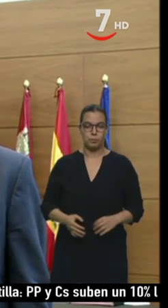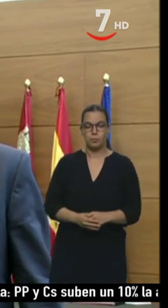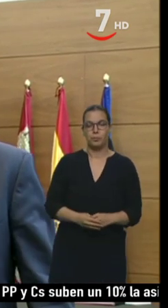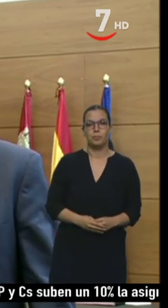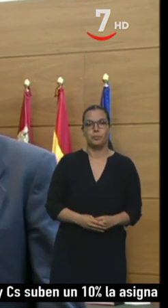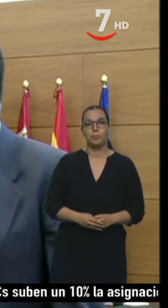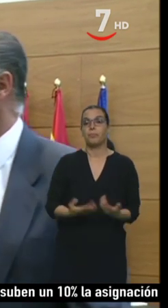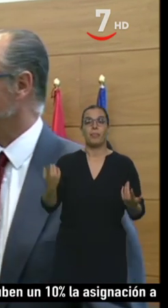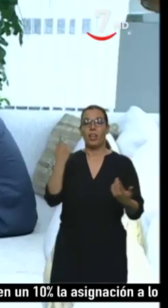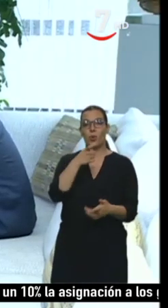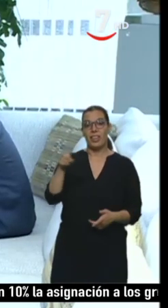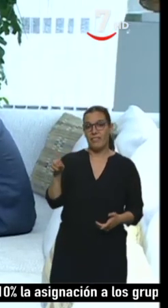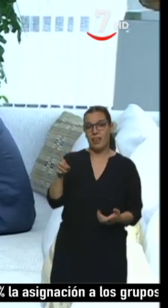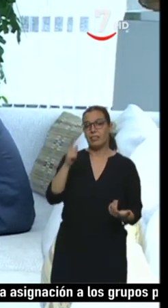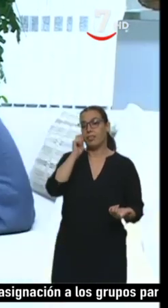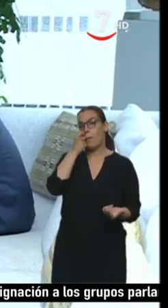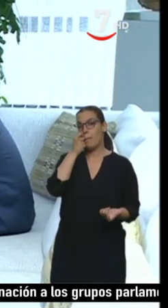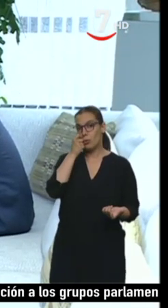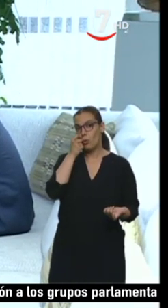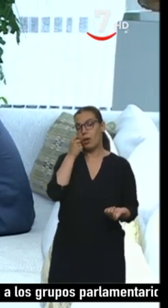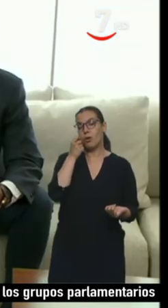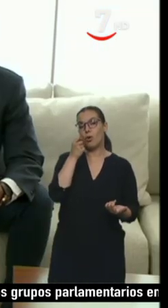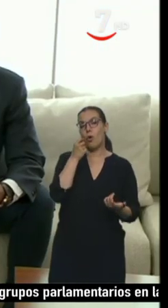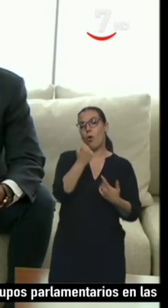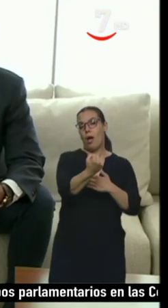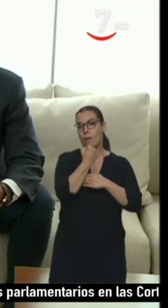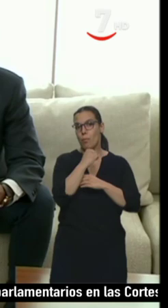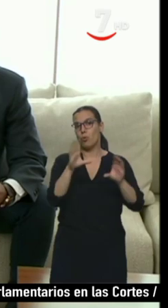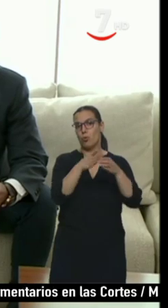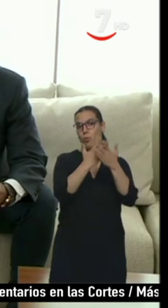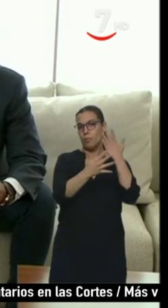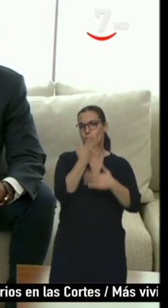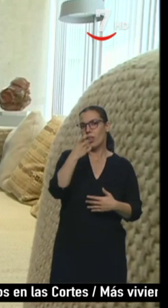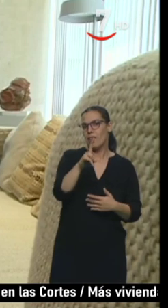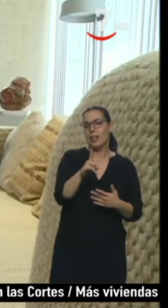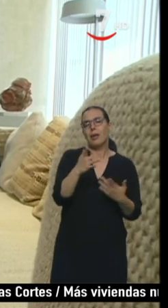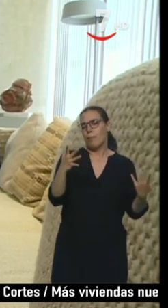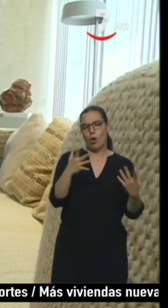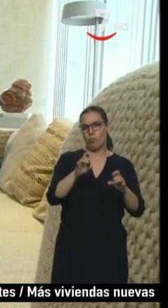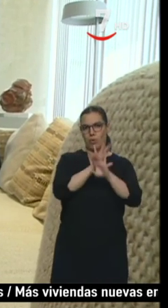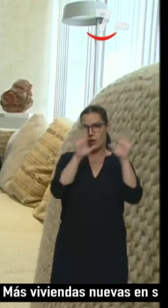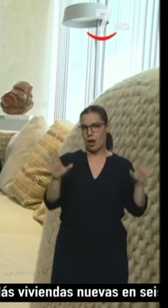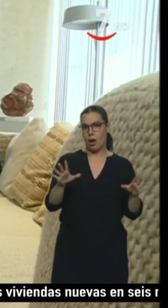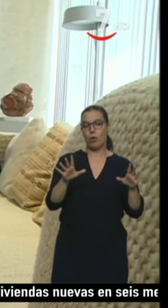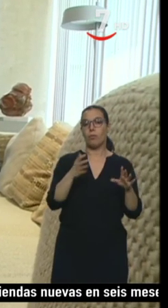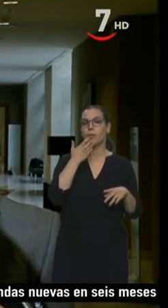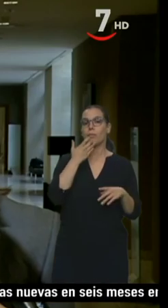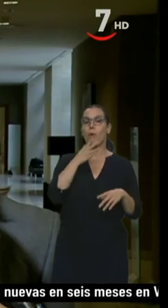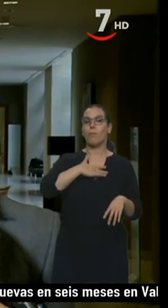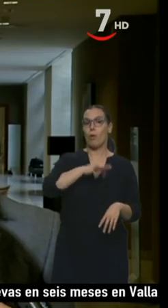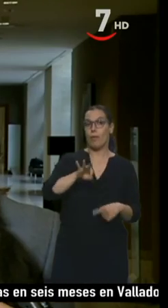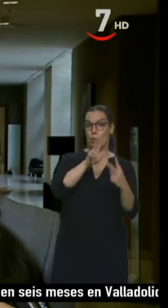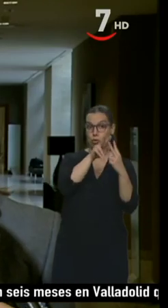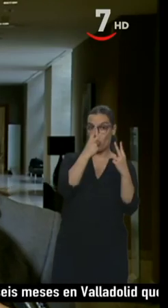Aunque no los necesita, Alfonso Fernández Mañueco no cosecha gran respaldo entre el grupo mixto al no rotundo de los dos procuradores de Podemos. Esta